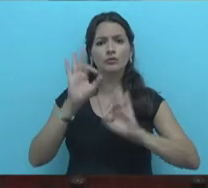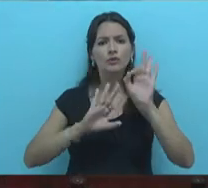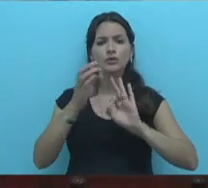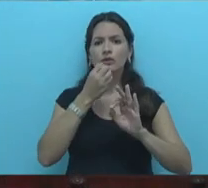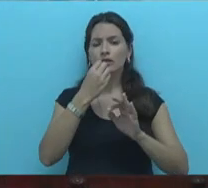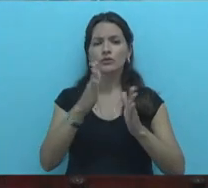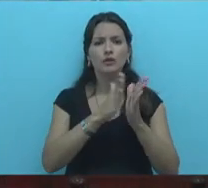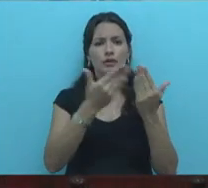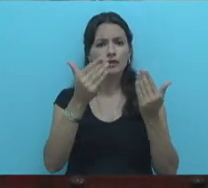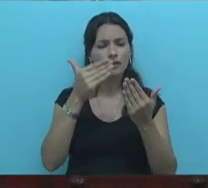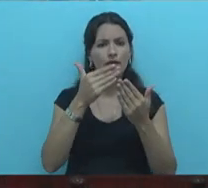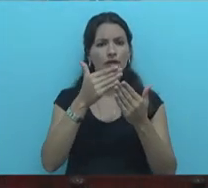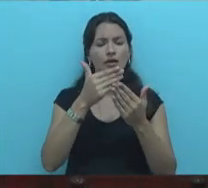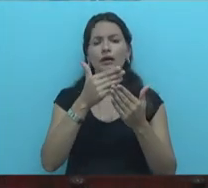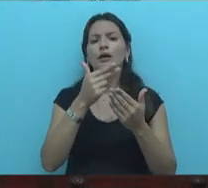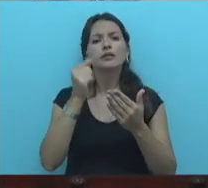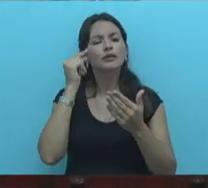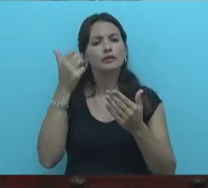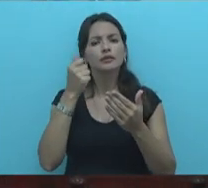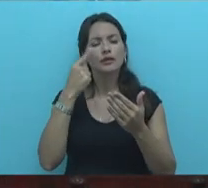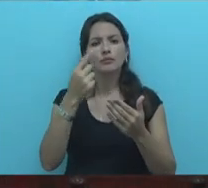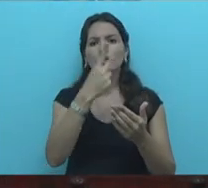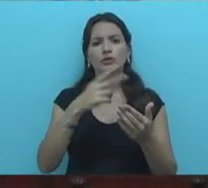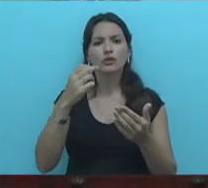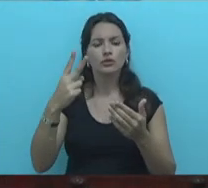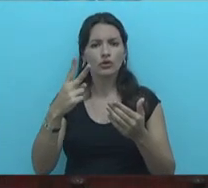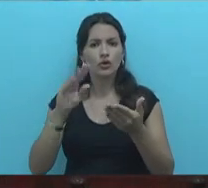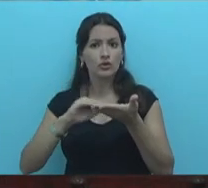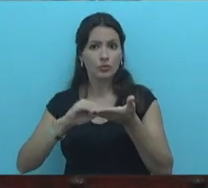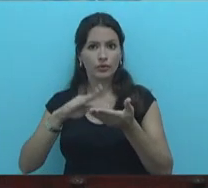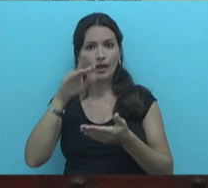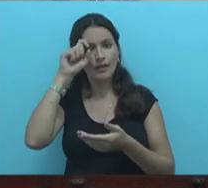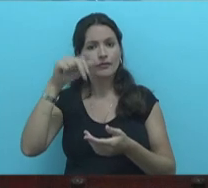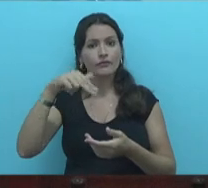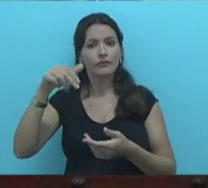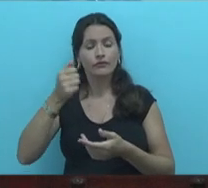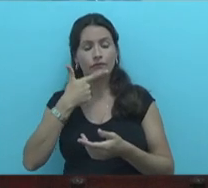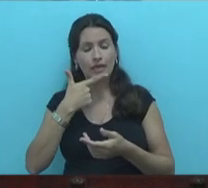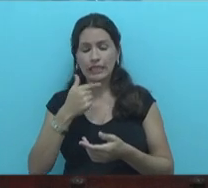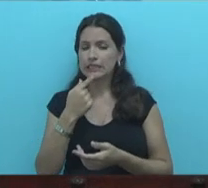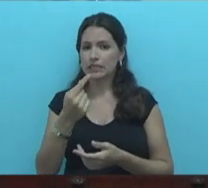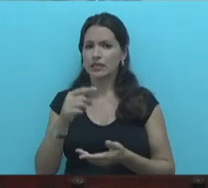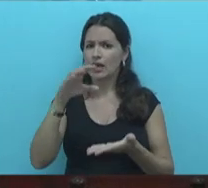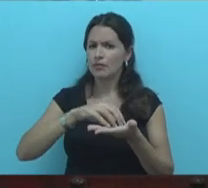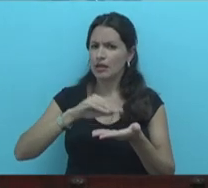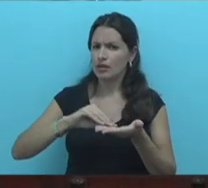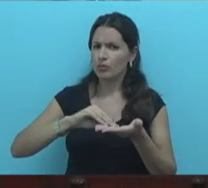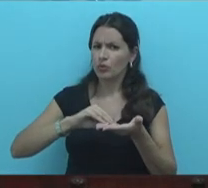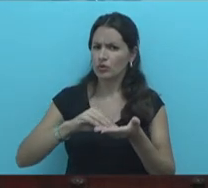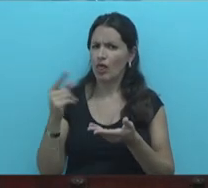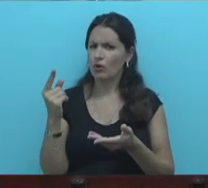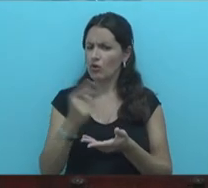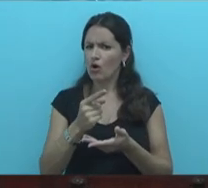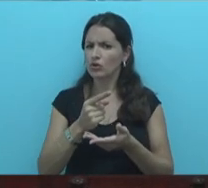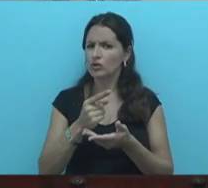expediente 36.202 de la diputada Verónica Venas, por el cual esta Cámara expresa su preocupación y enérgico rechazo a la decisión del